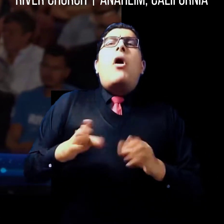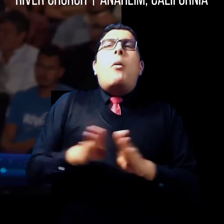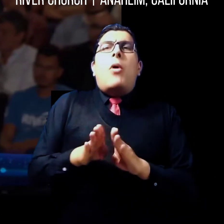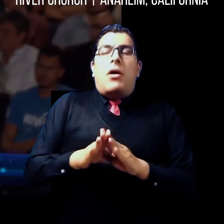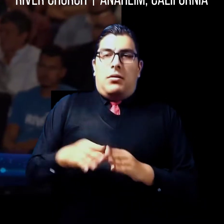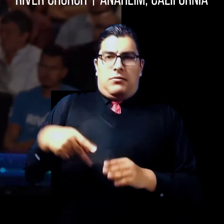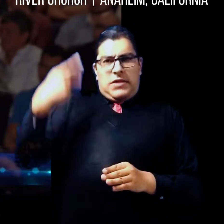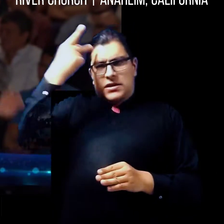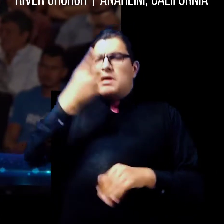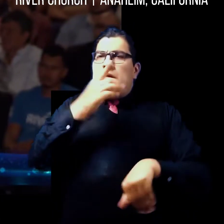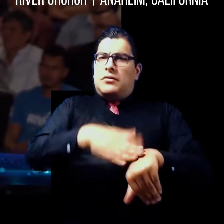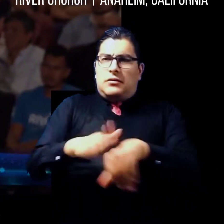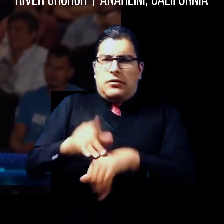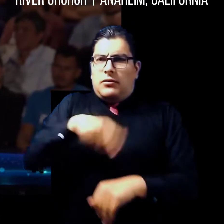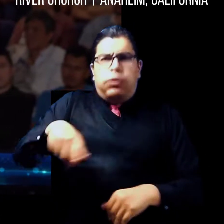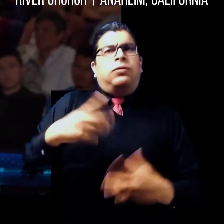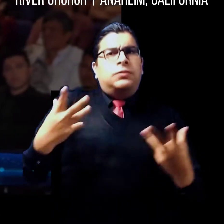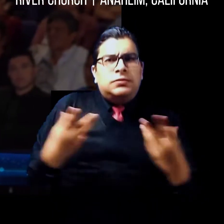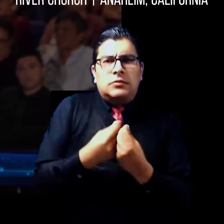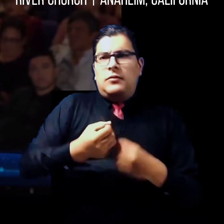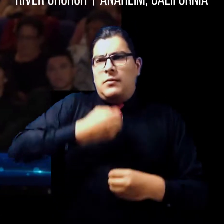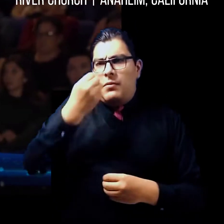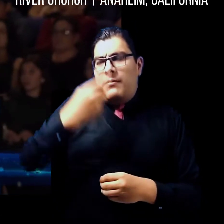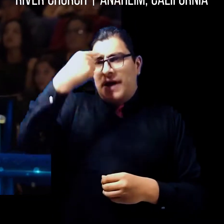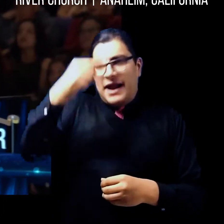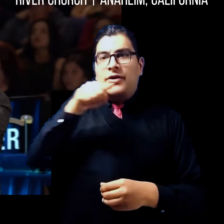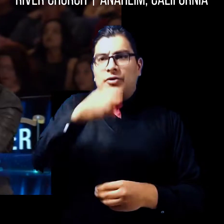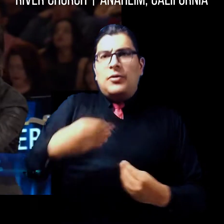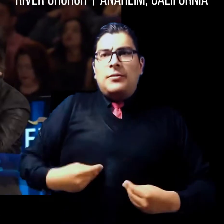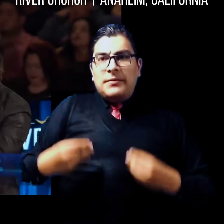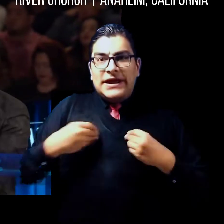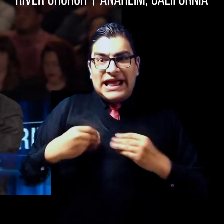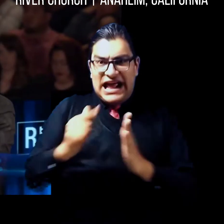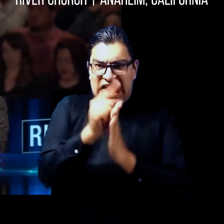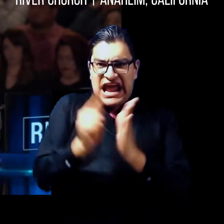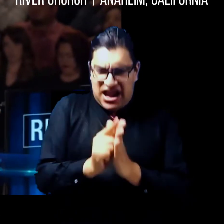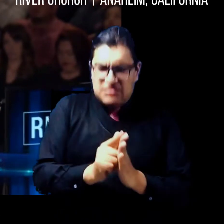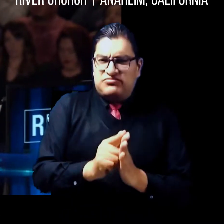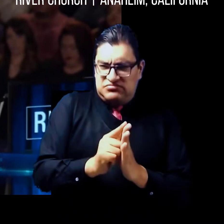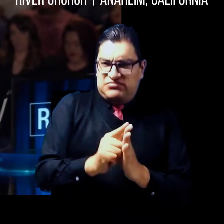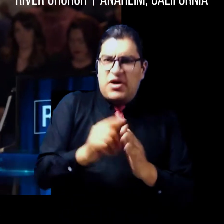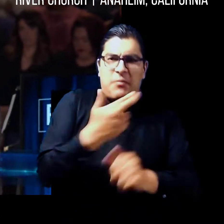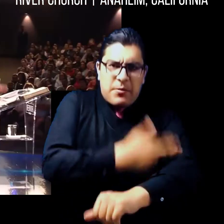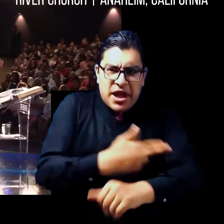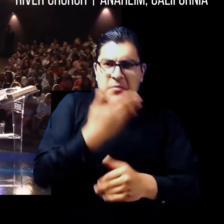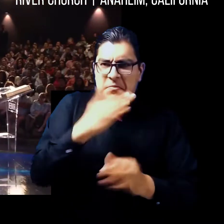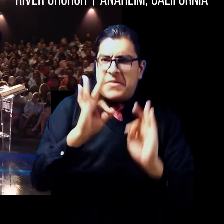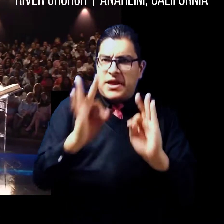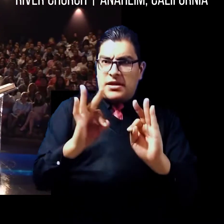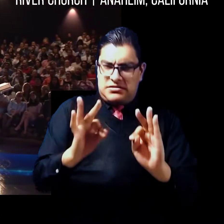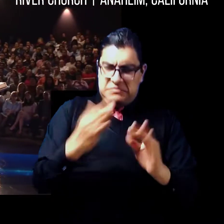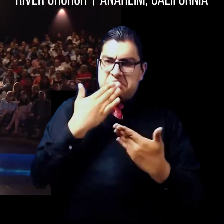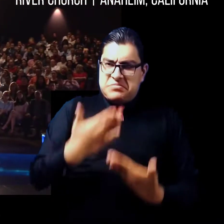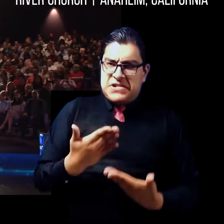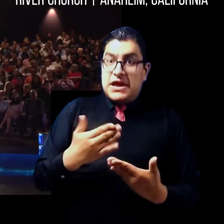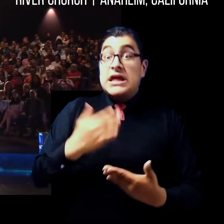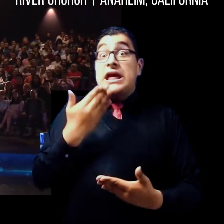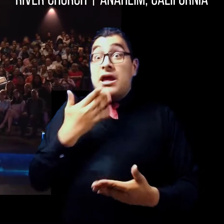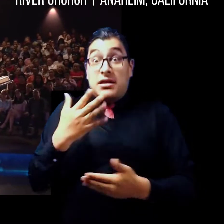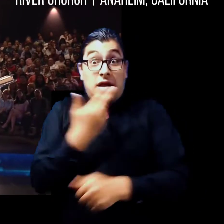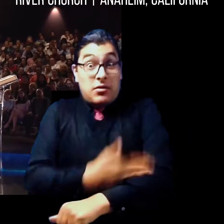cuyo pastor les dice, vamos a orar para que tu estatus legal se arregle. Pero si se arregla o